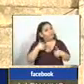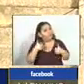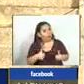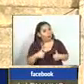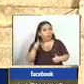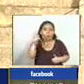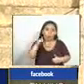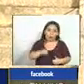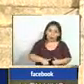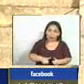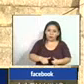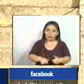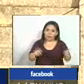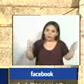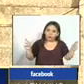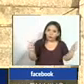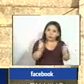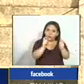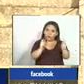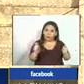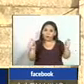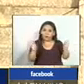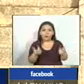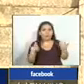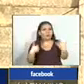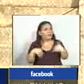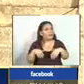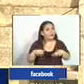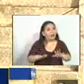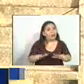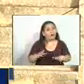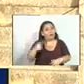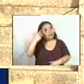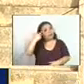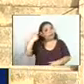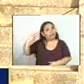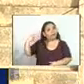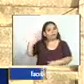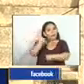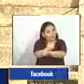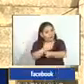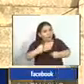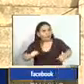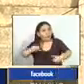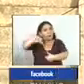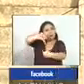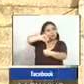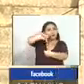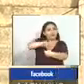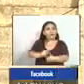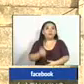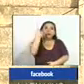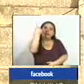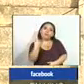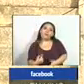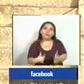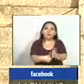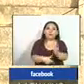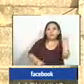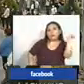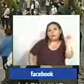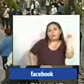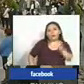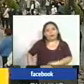bienvenida y celebramos la víspera del Bicentenario de la Independencia Patria y de Centroamérica. En su discurso el alcalde Mason